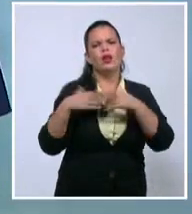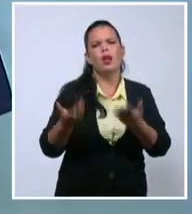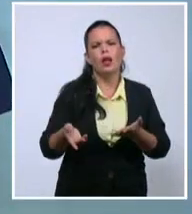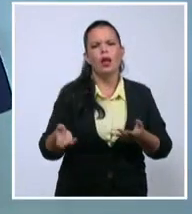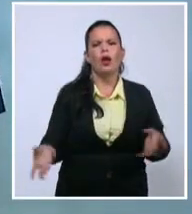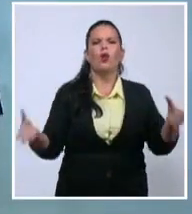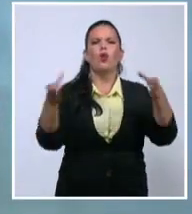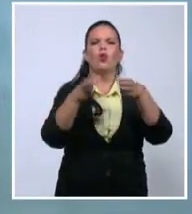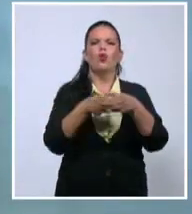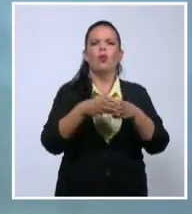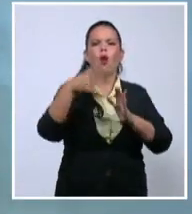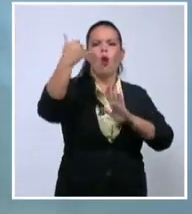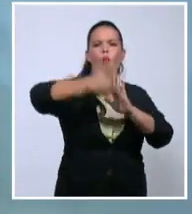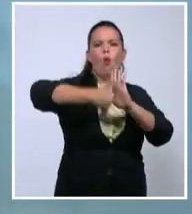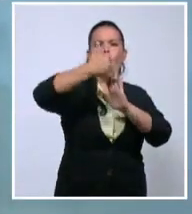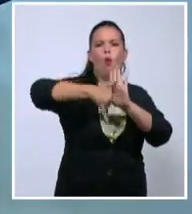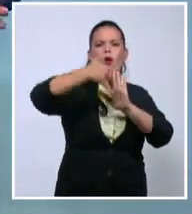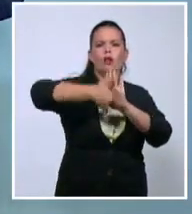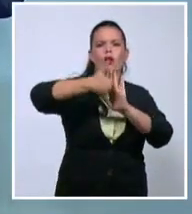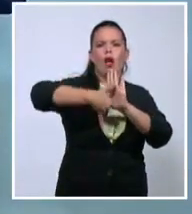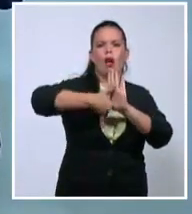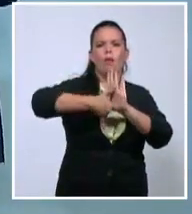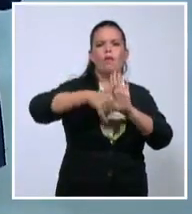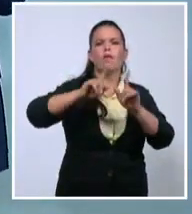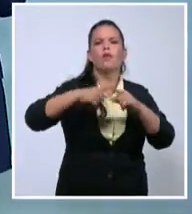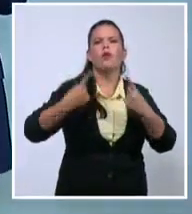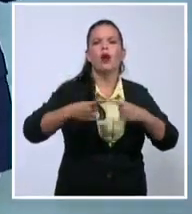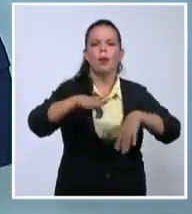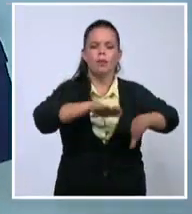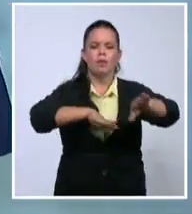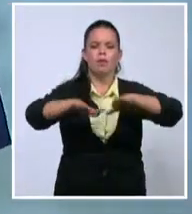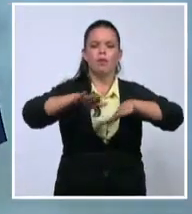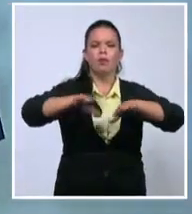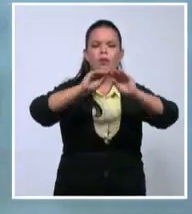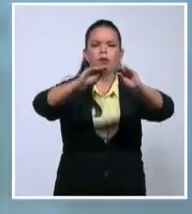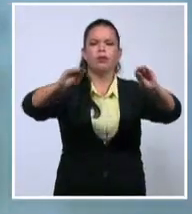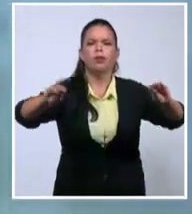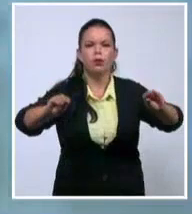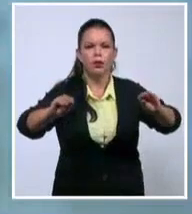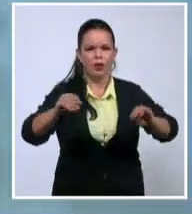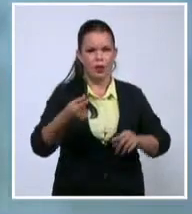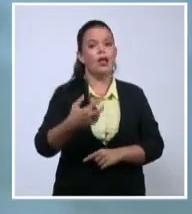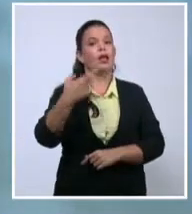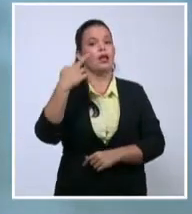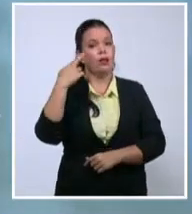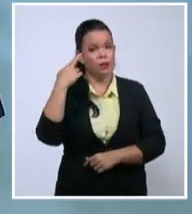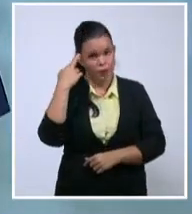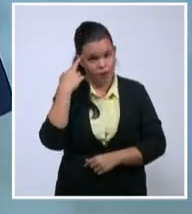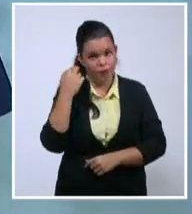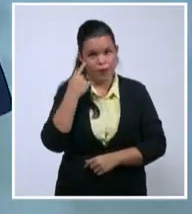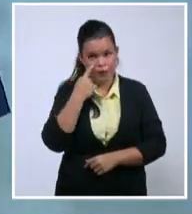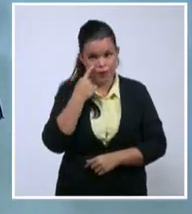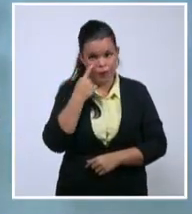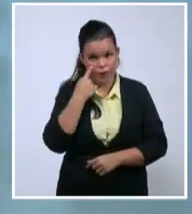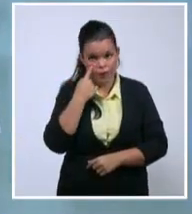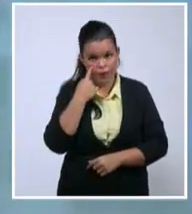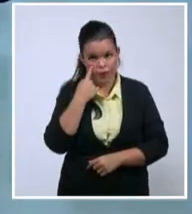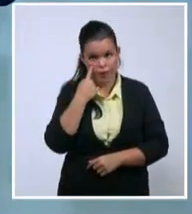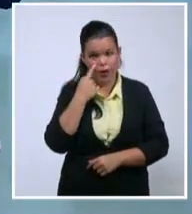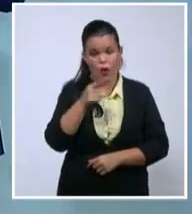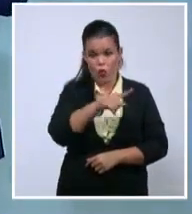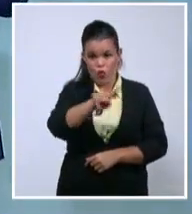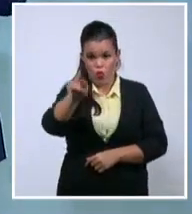WhatsApp. Organizando manifestaciones, parece llamarse. Vuelvo a la idea anterior. El que lea puede